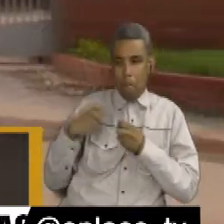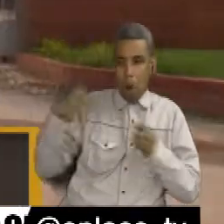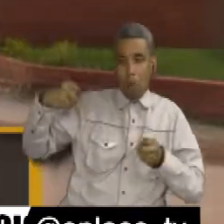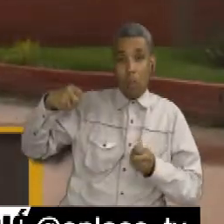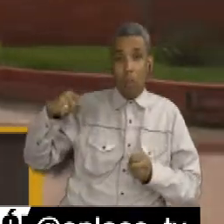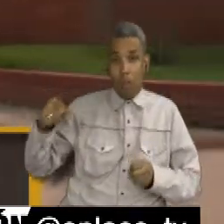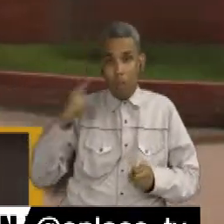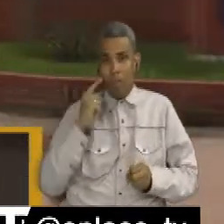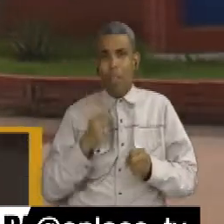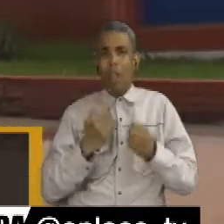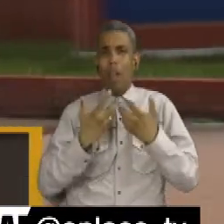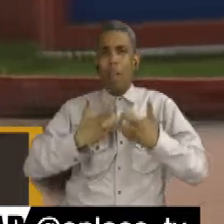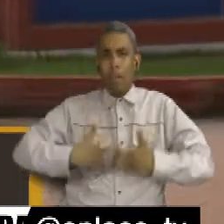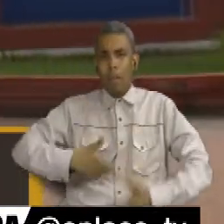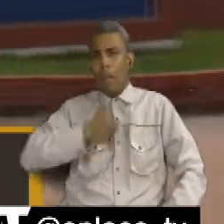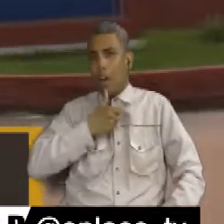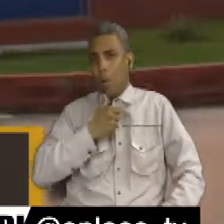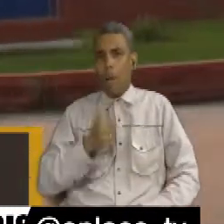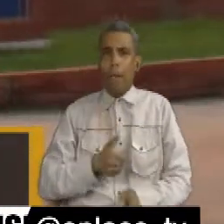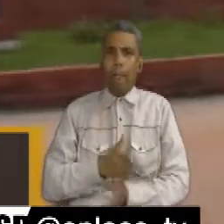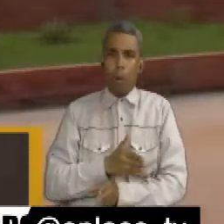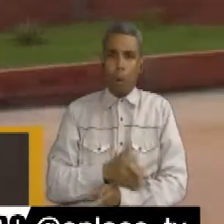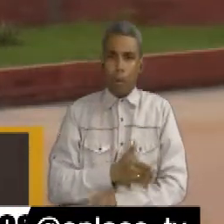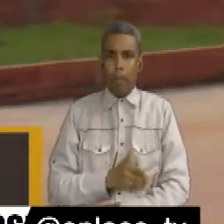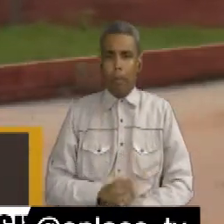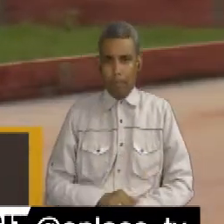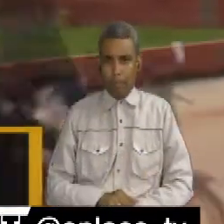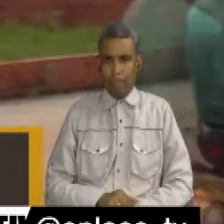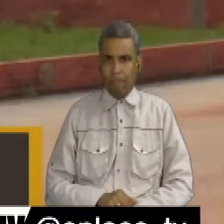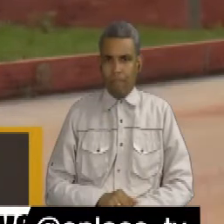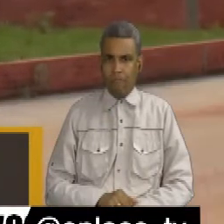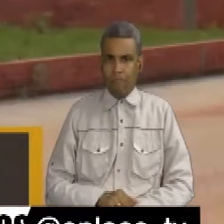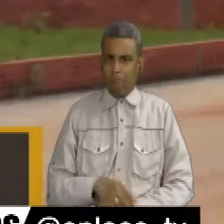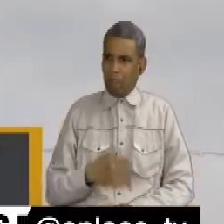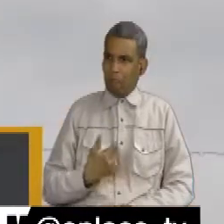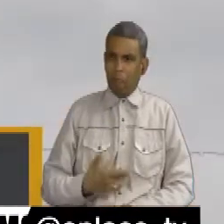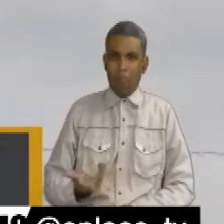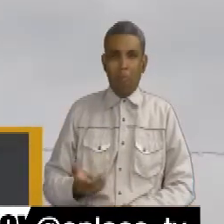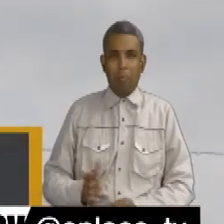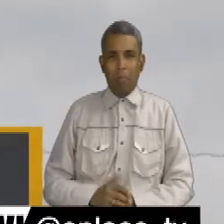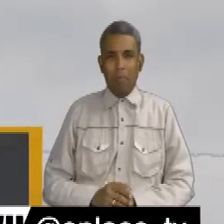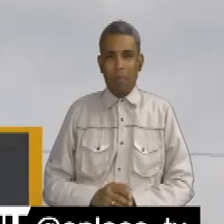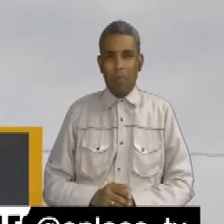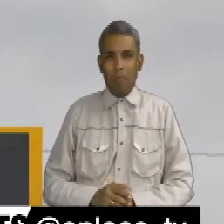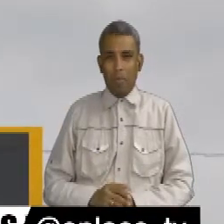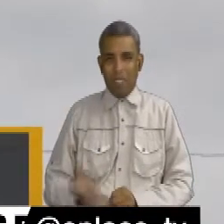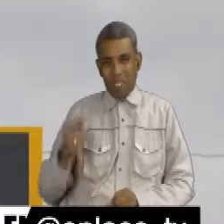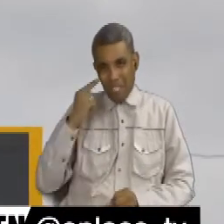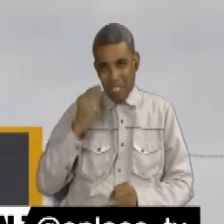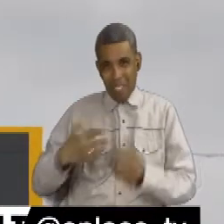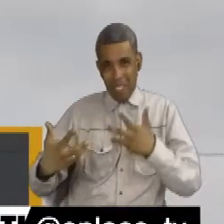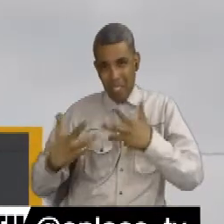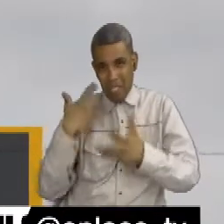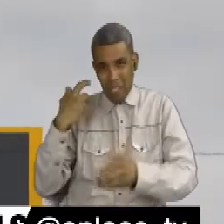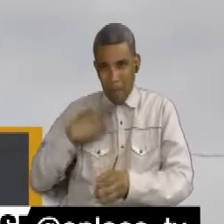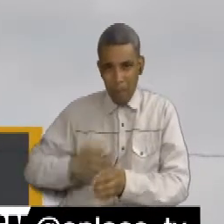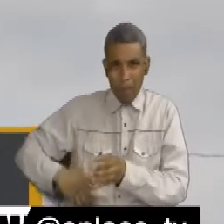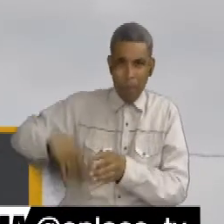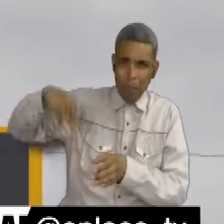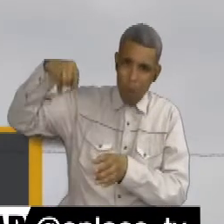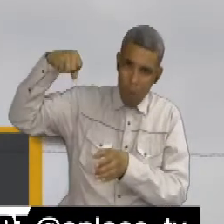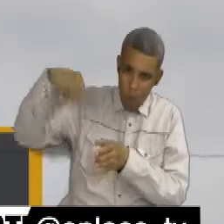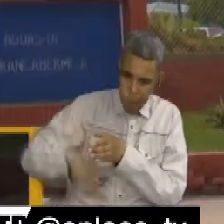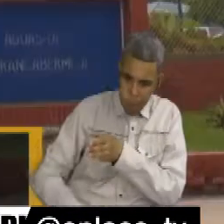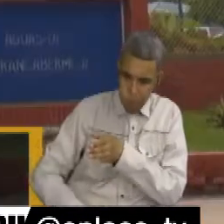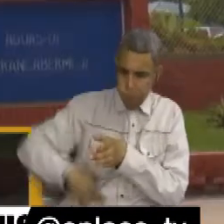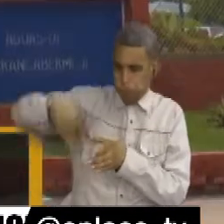de aguas de Barranca Bermeja. El hecho sacó de servicio el sistema de bombeo, que fue suspendido por el servicio de agua